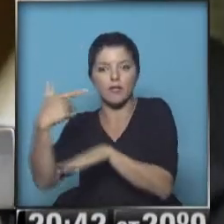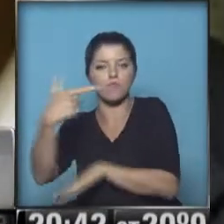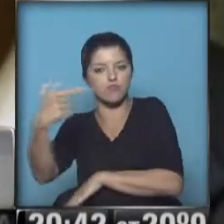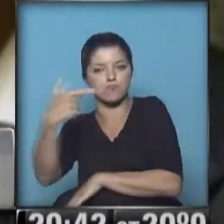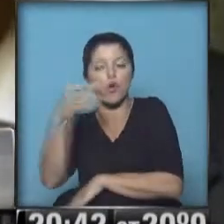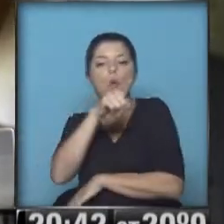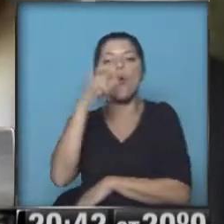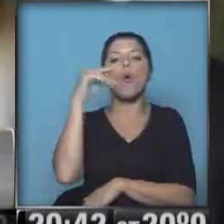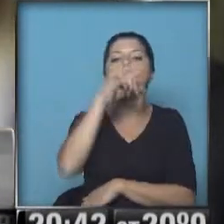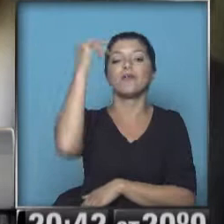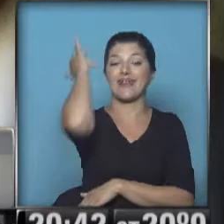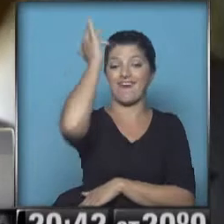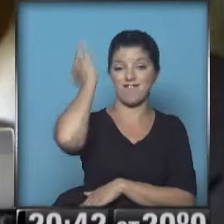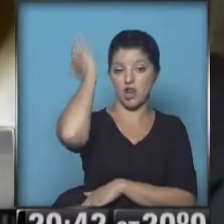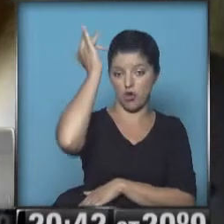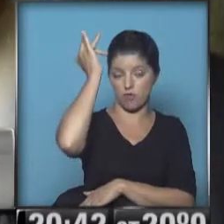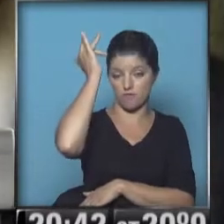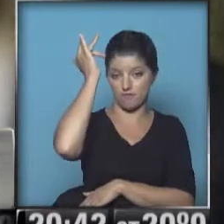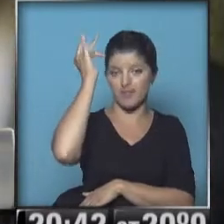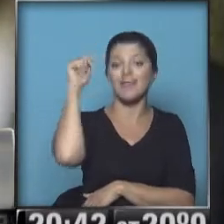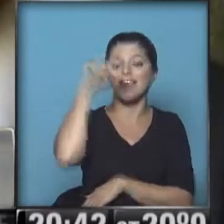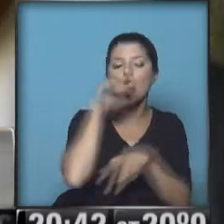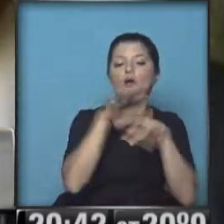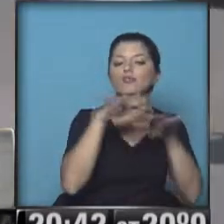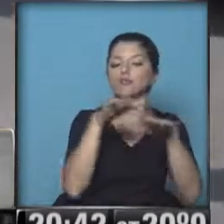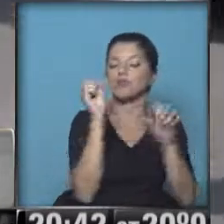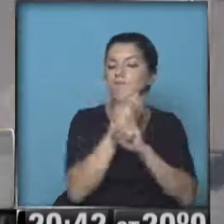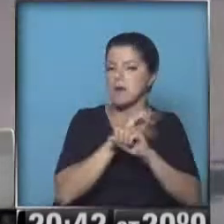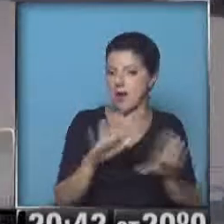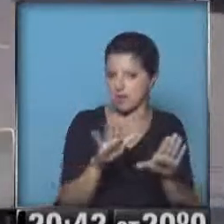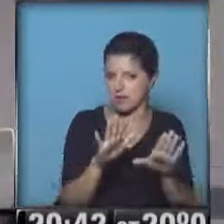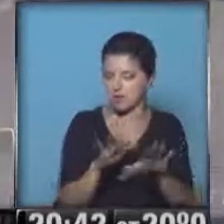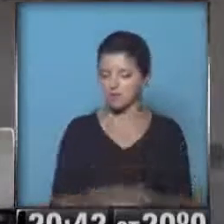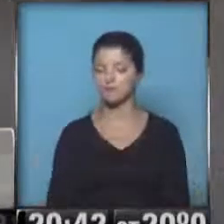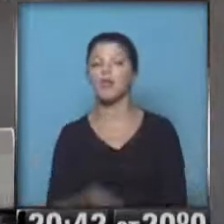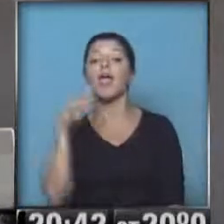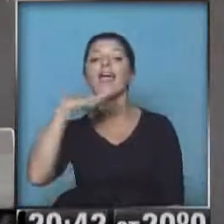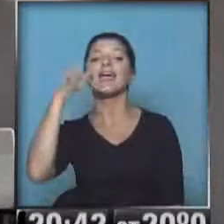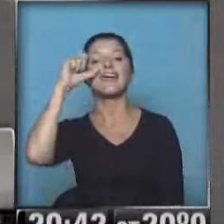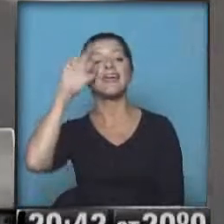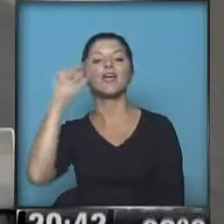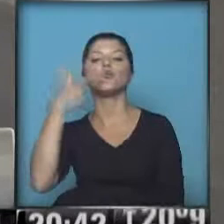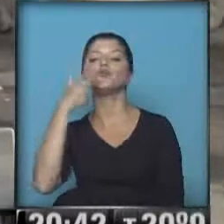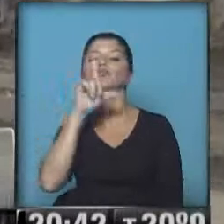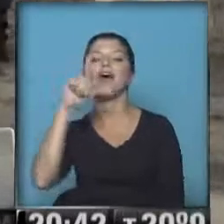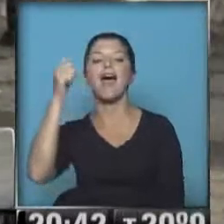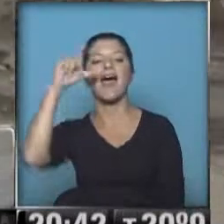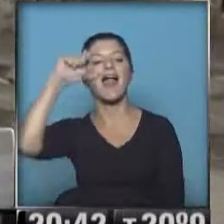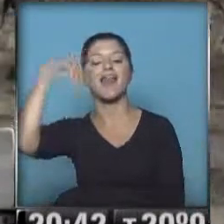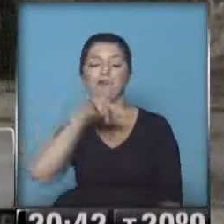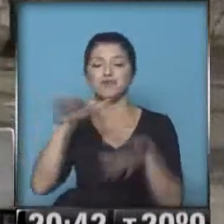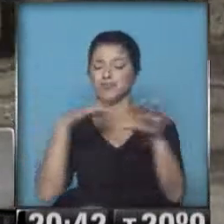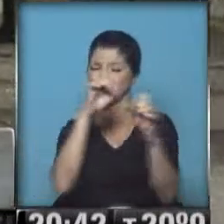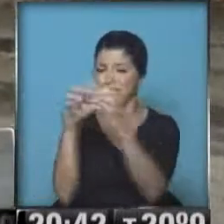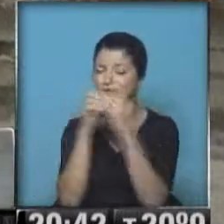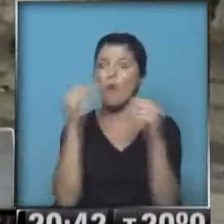un rabino de extrema derecha que se encuentra en estado grave. Jerusalén vivió horas de máxima tensión por el constante vuelo de